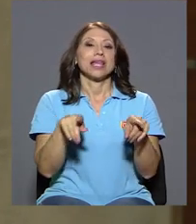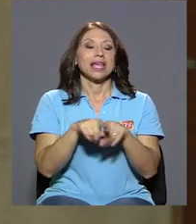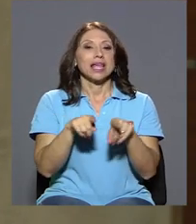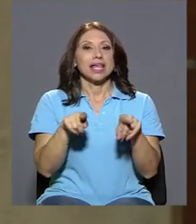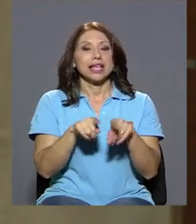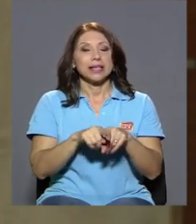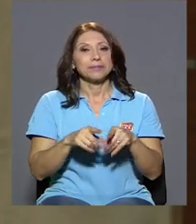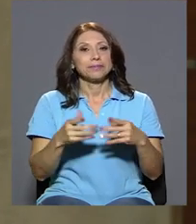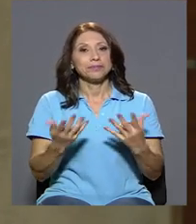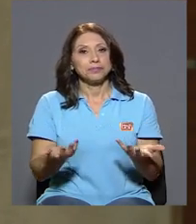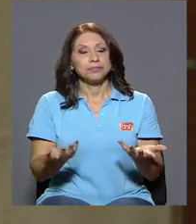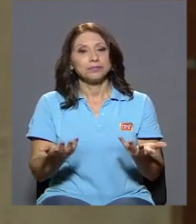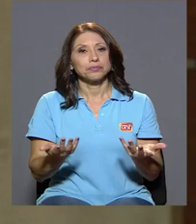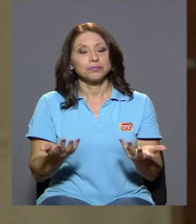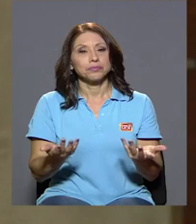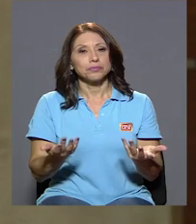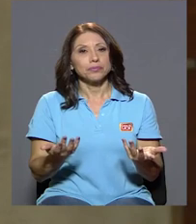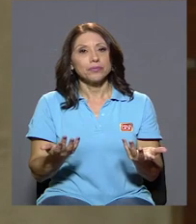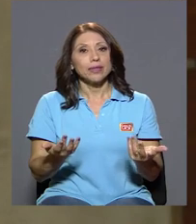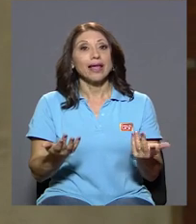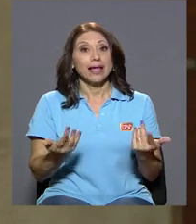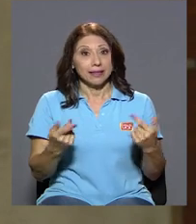resulta que